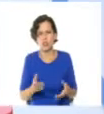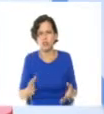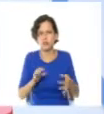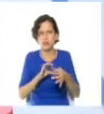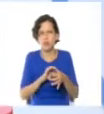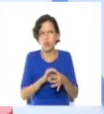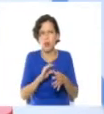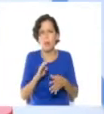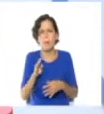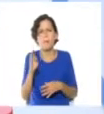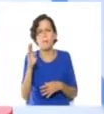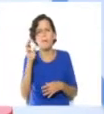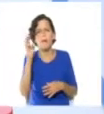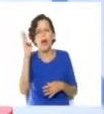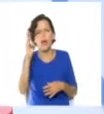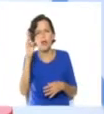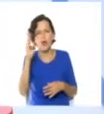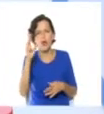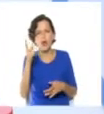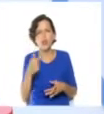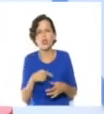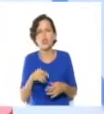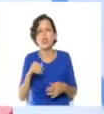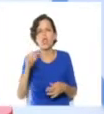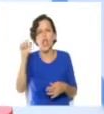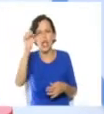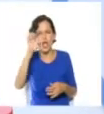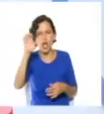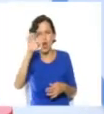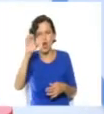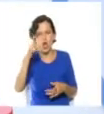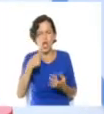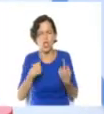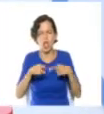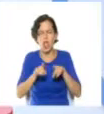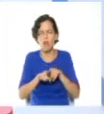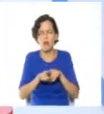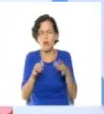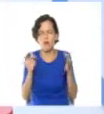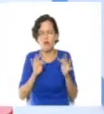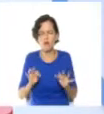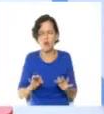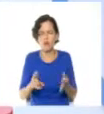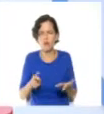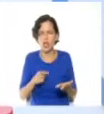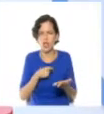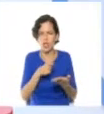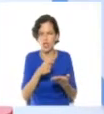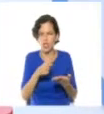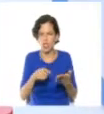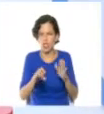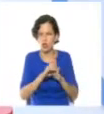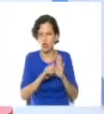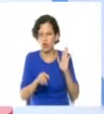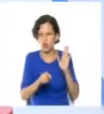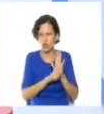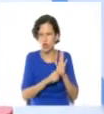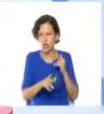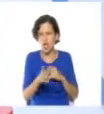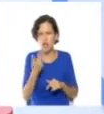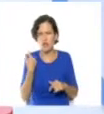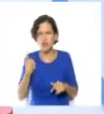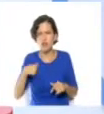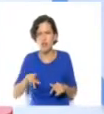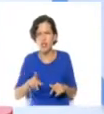Baltasar Padrón y por Juan Escalona. De la misma forma, este texto constitucional